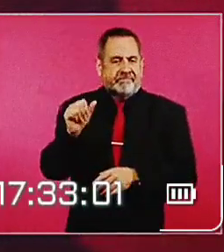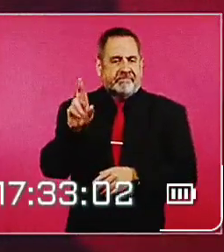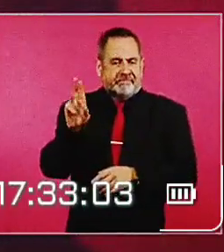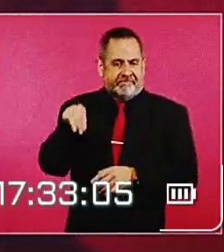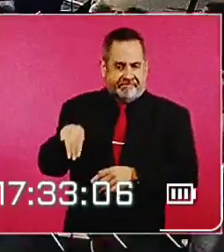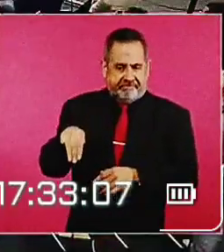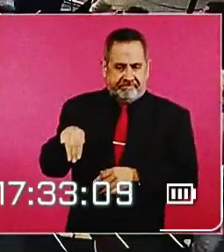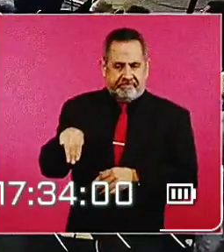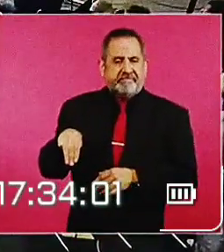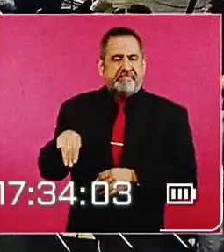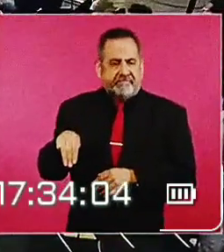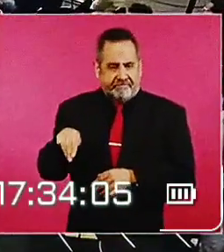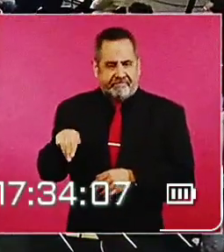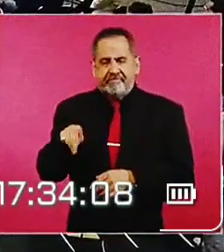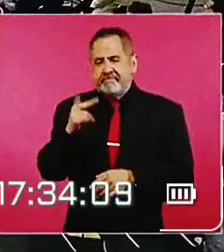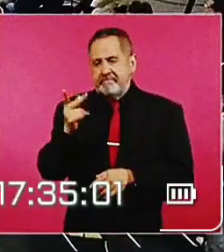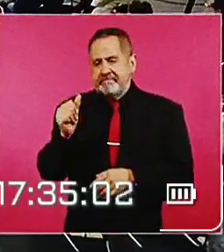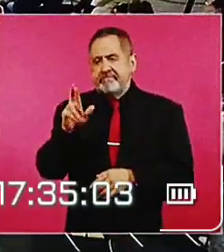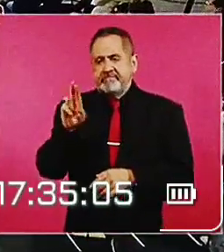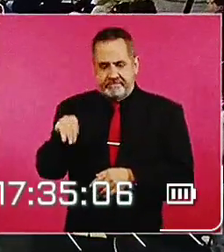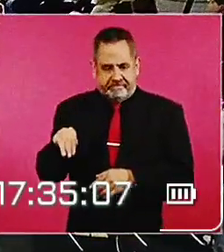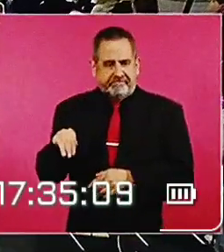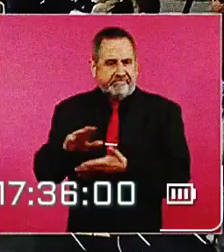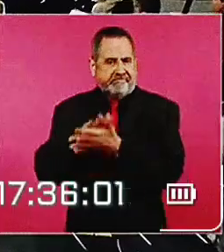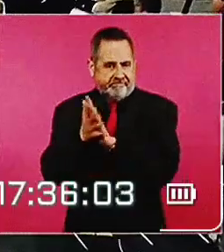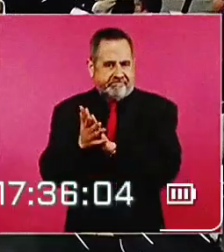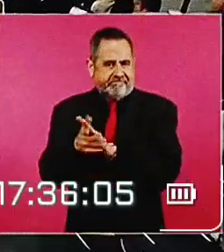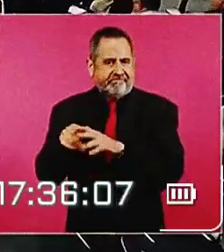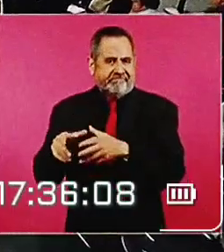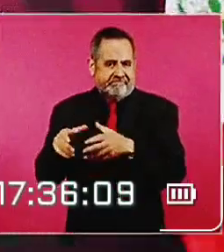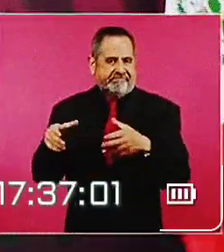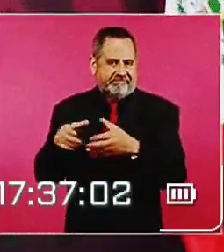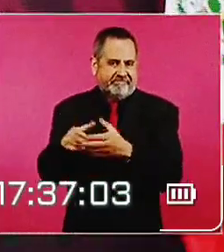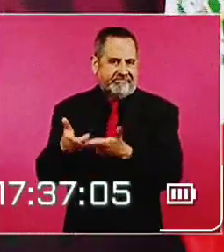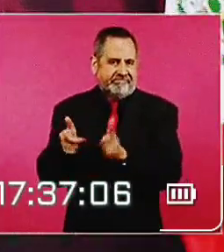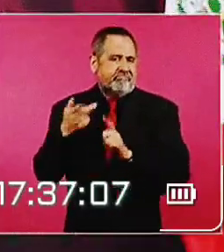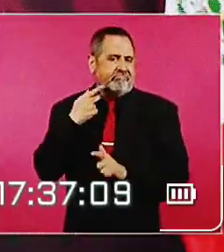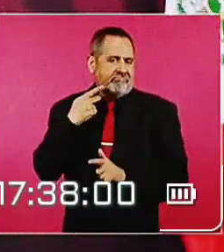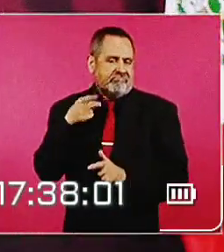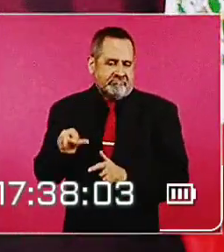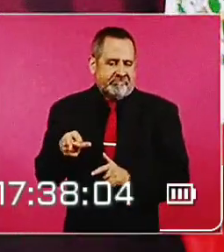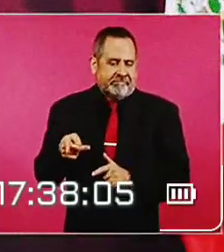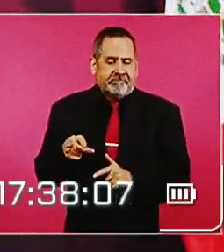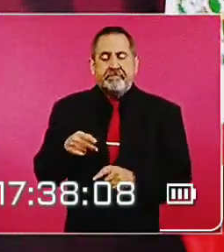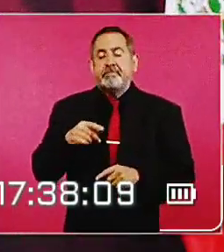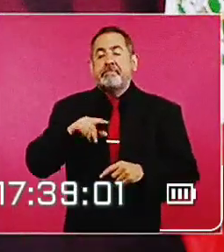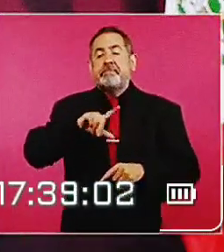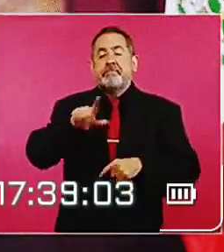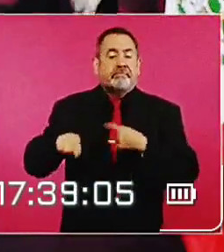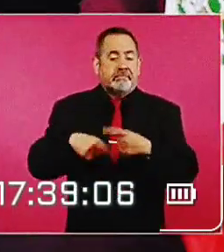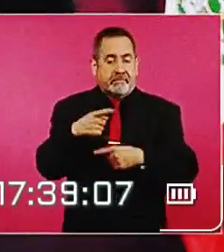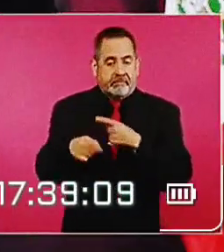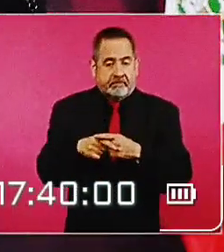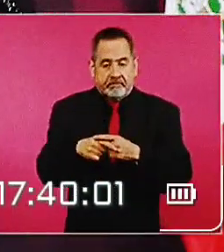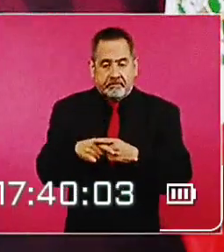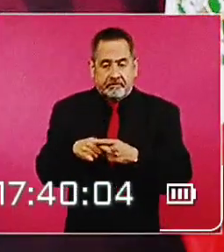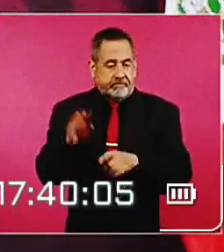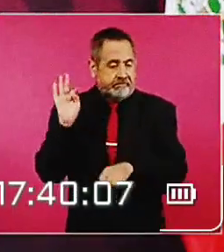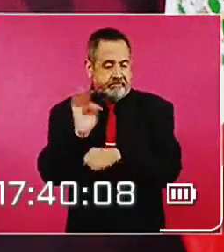sexenio en Partido de la Revolución Mexicana. Y luego viene el